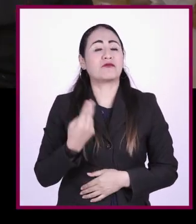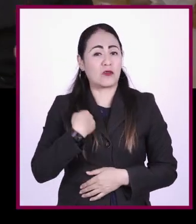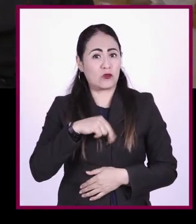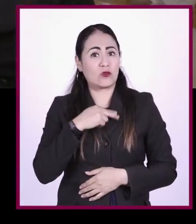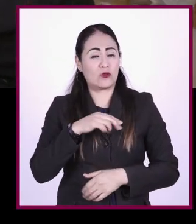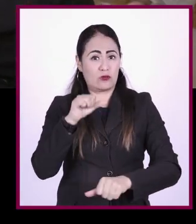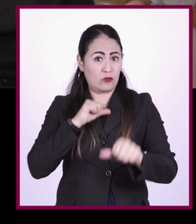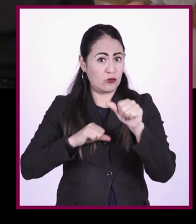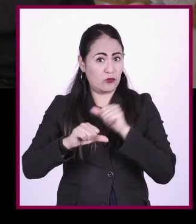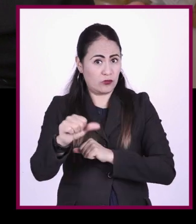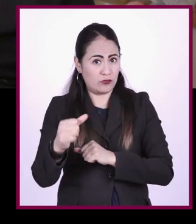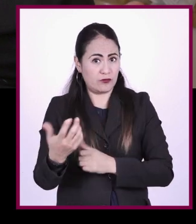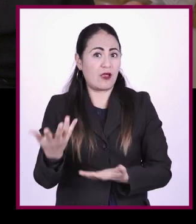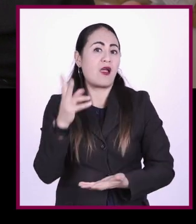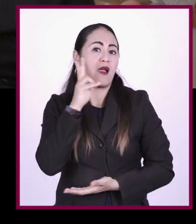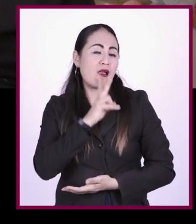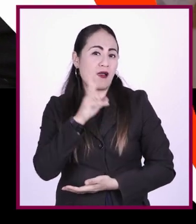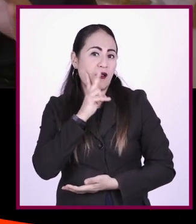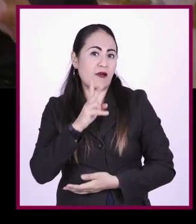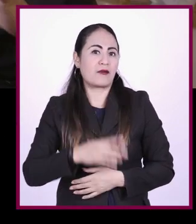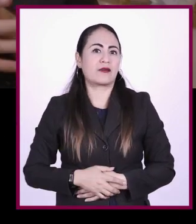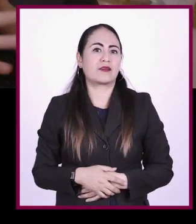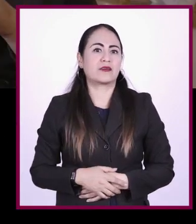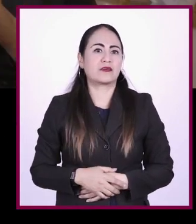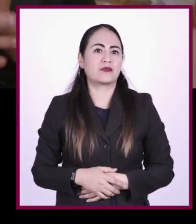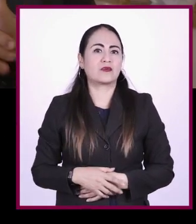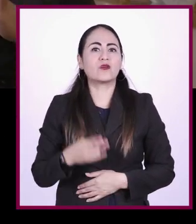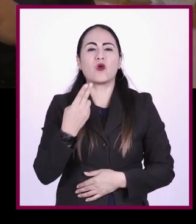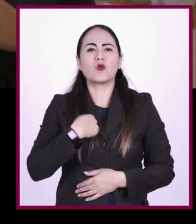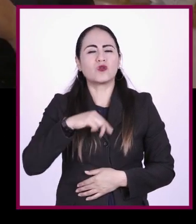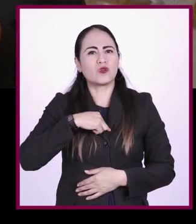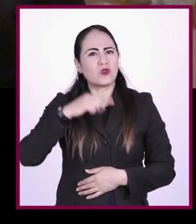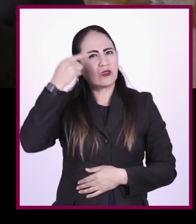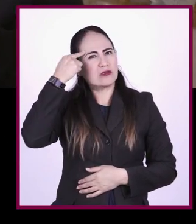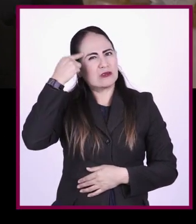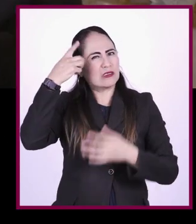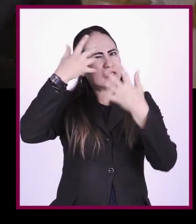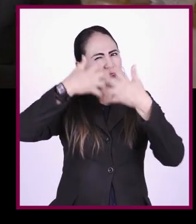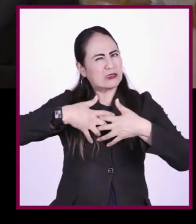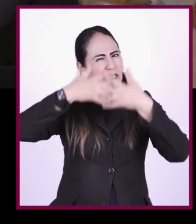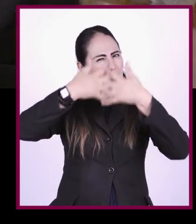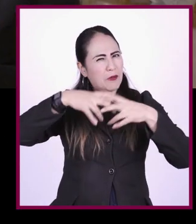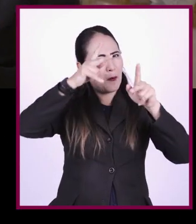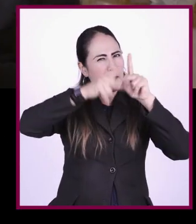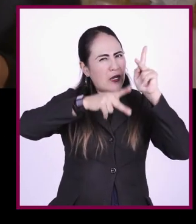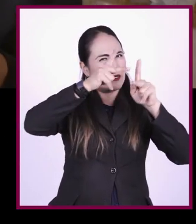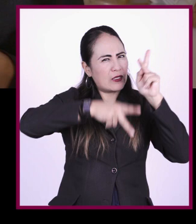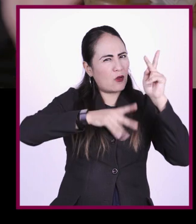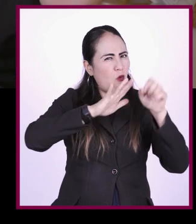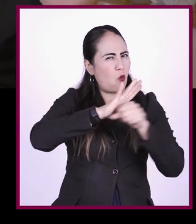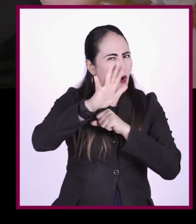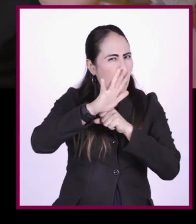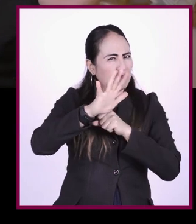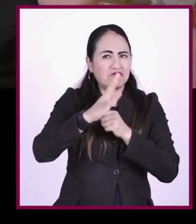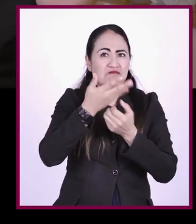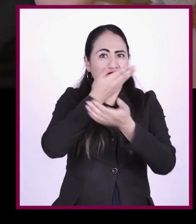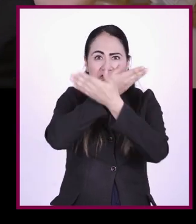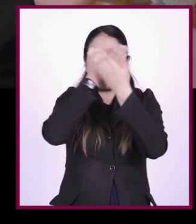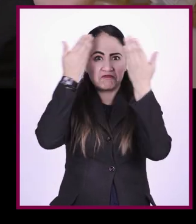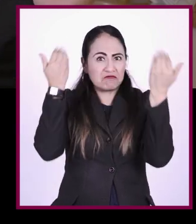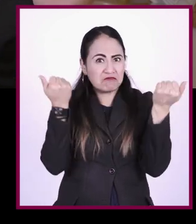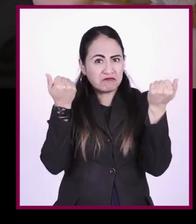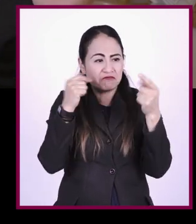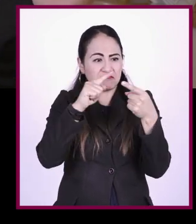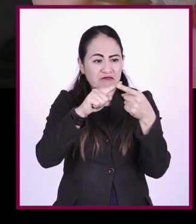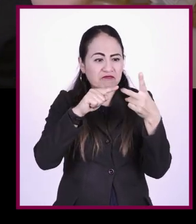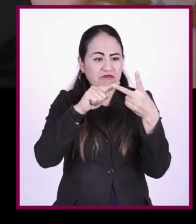Creo que ya vamos nosotros, Itla. No sabemos en cuál de nuestros cerebros andábamos. No, la verdad. Yo tampoco